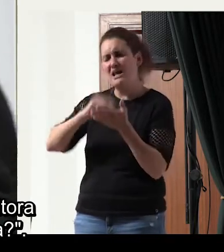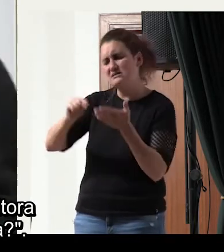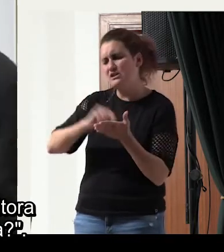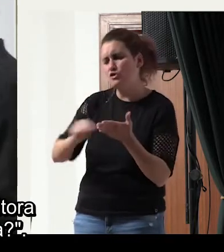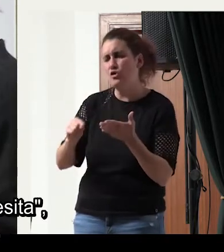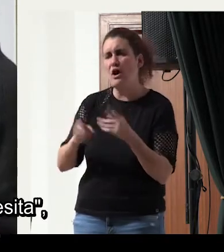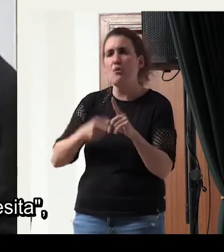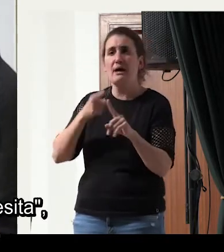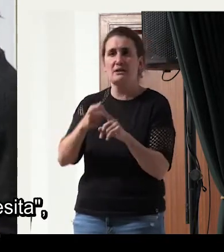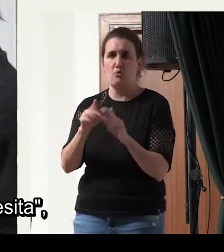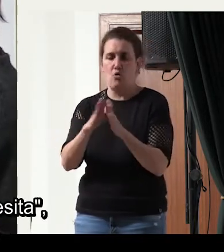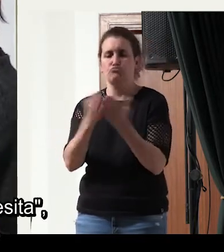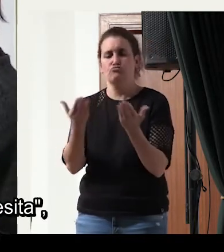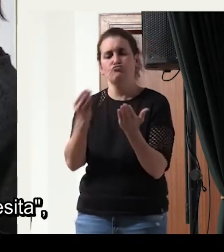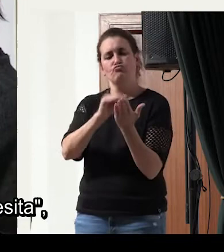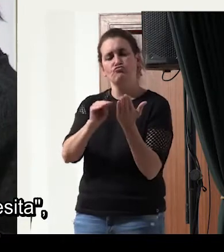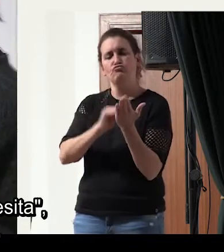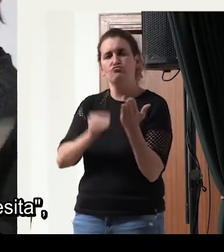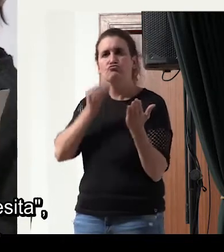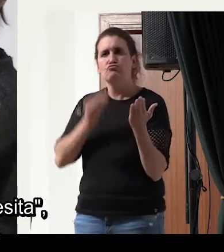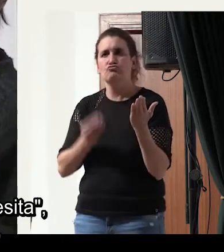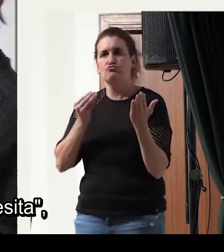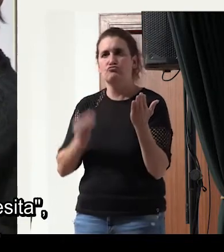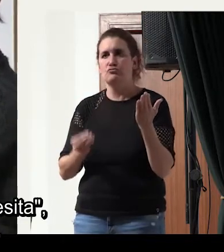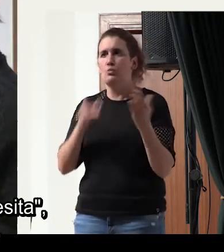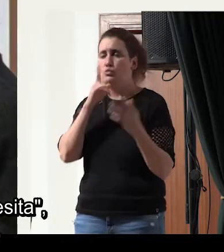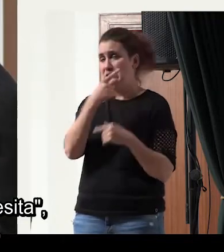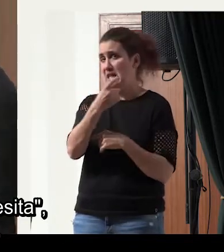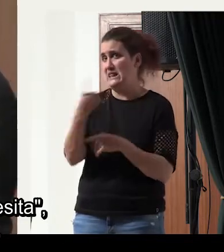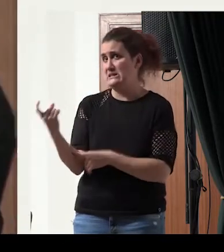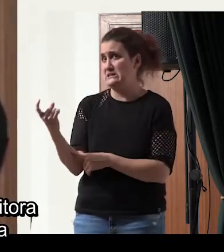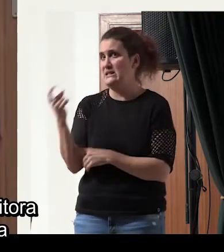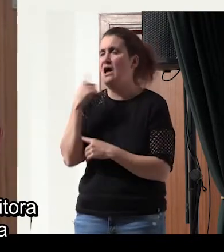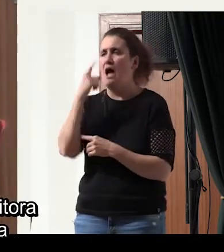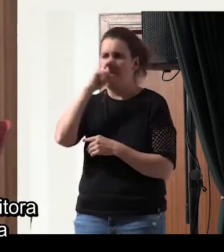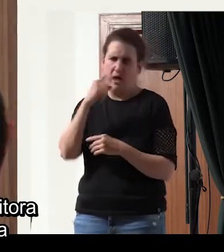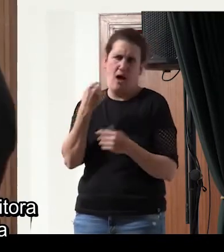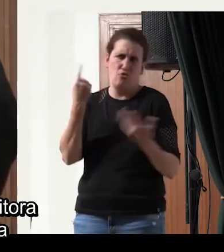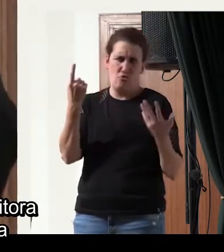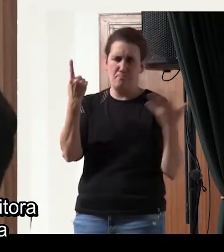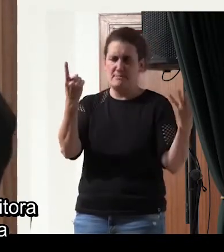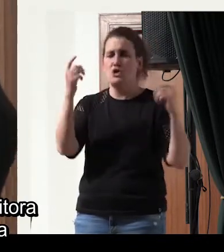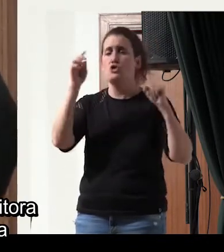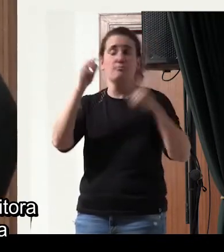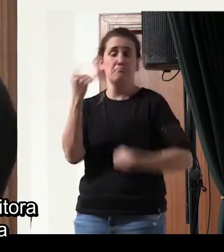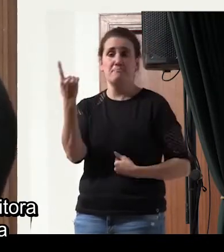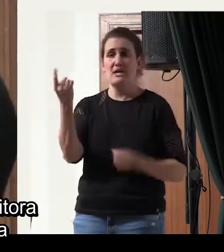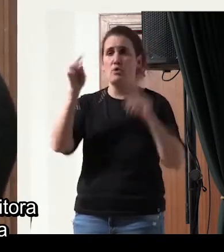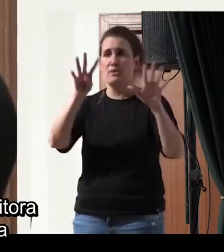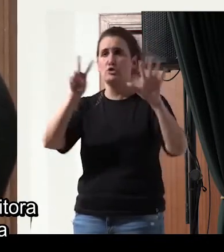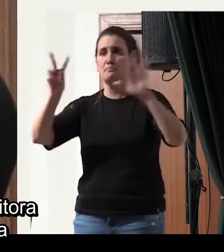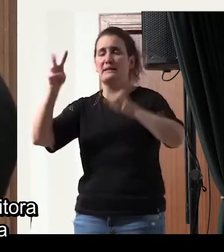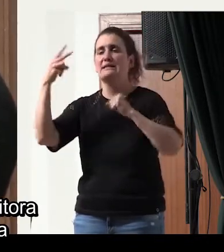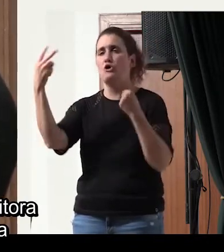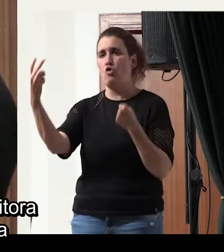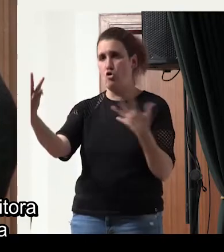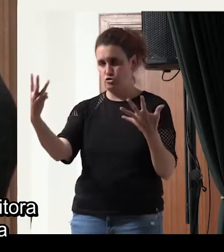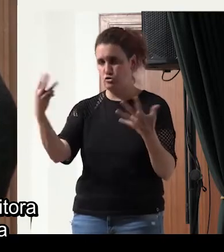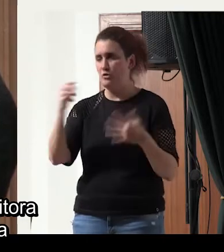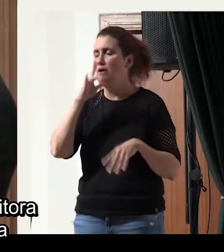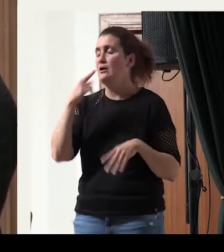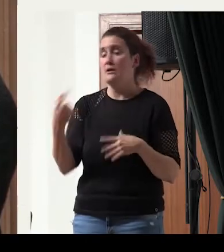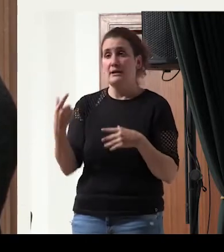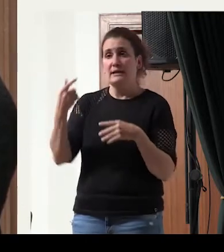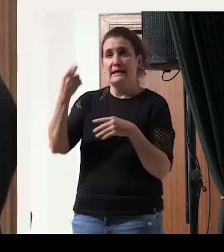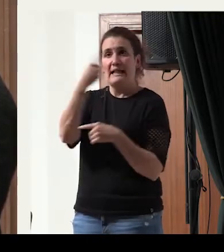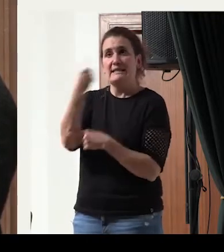novela, una buena novela? Y dice, bueno, pues lo que necesita, estamos hablando de 1928, ¿eh? Lo que necesita una mujer escritora es independencia